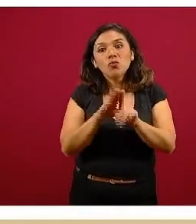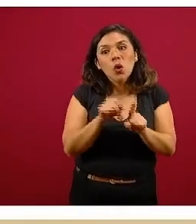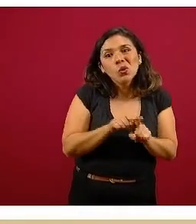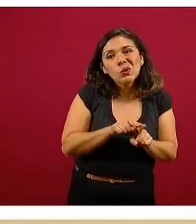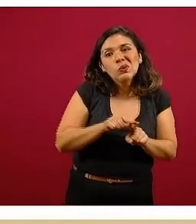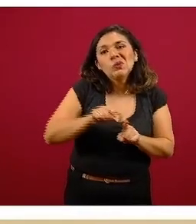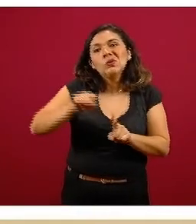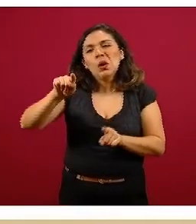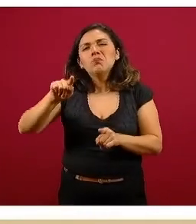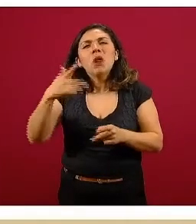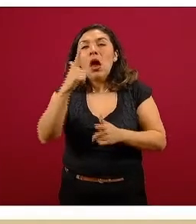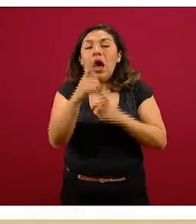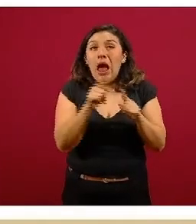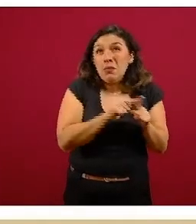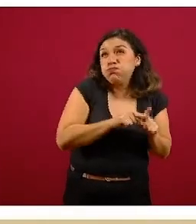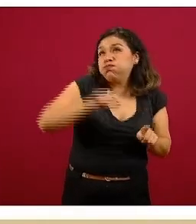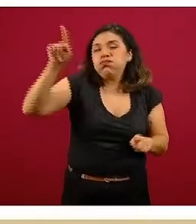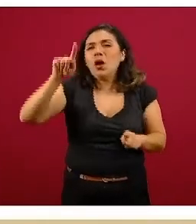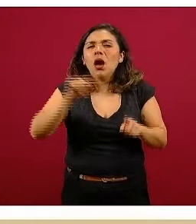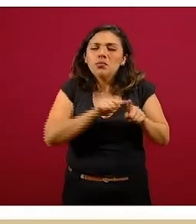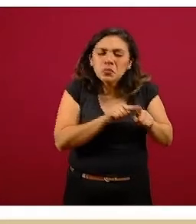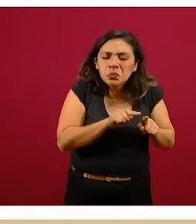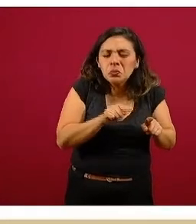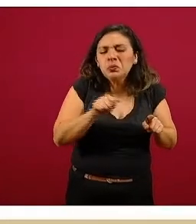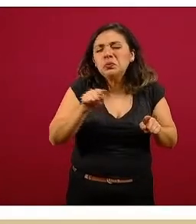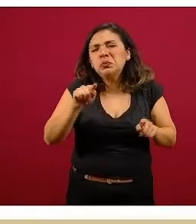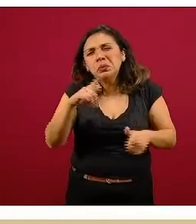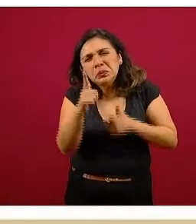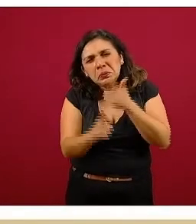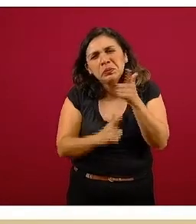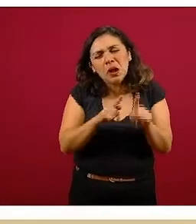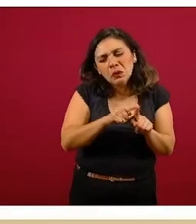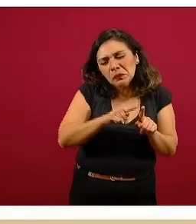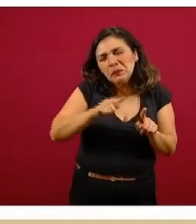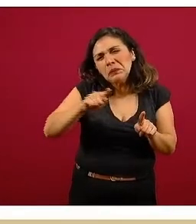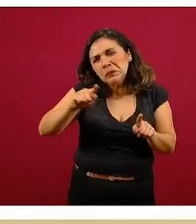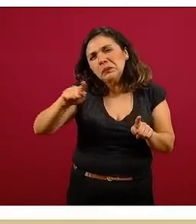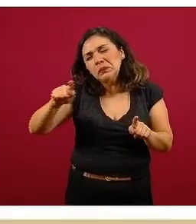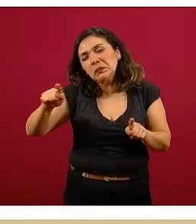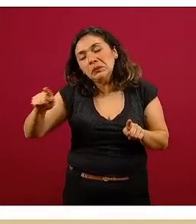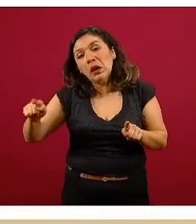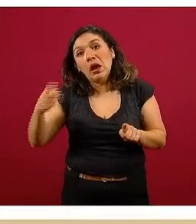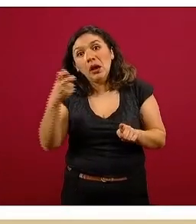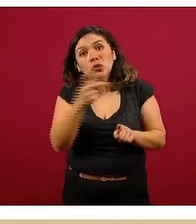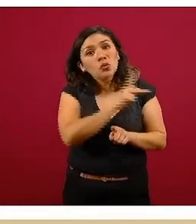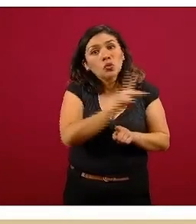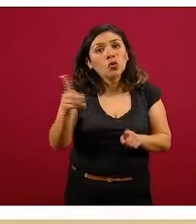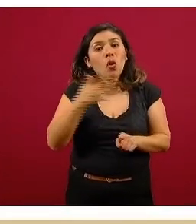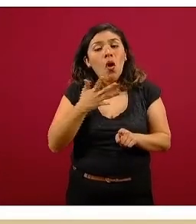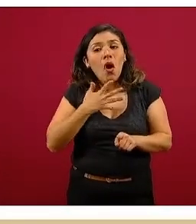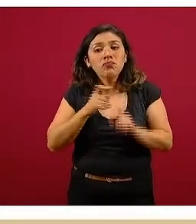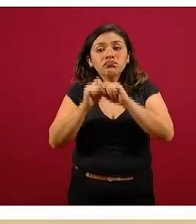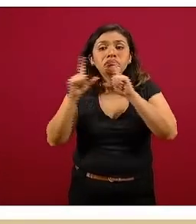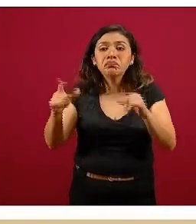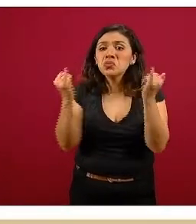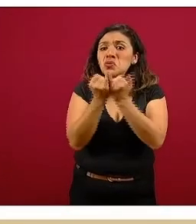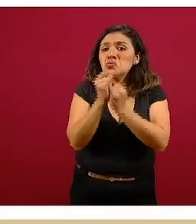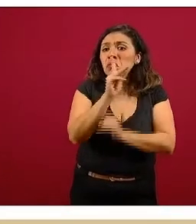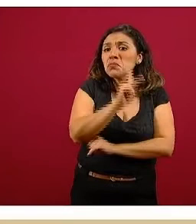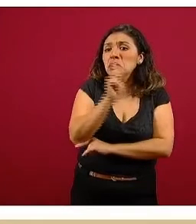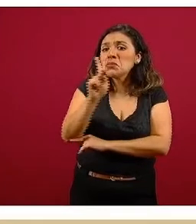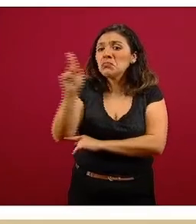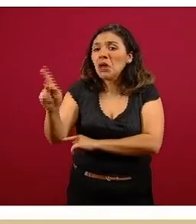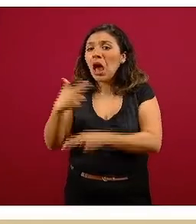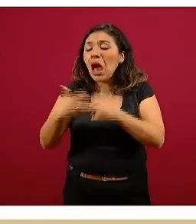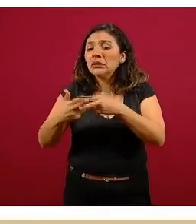diagonal baja, sin tanta velocidad en esta transmisión, y prácticamente todos tienen una presentación similar también hasta el